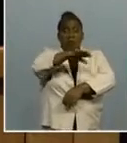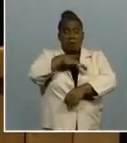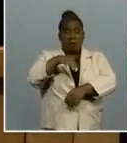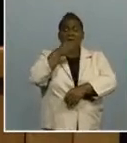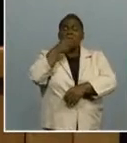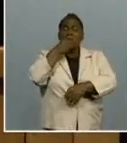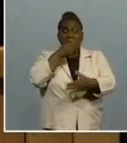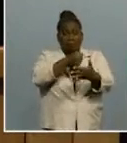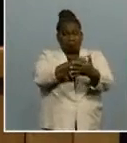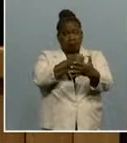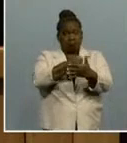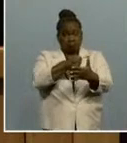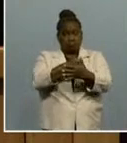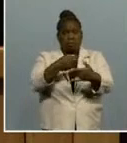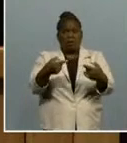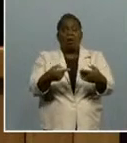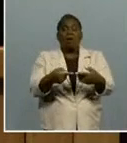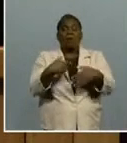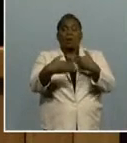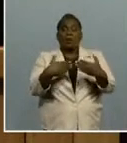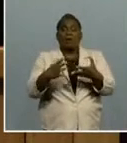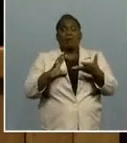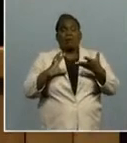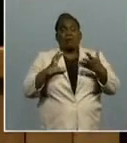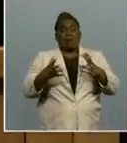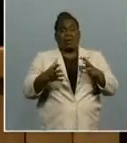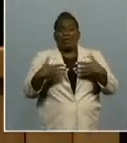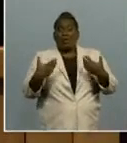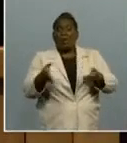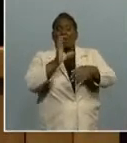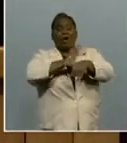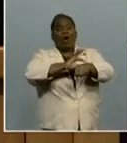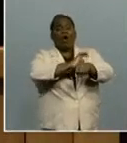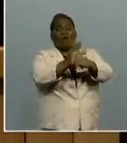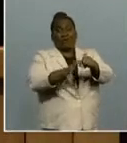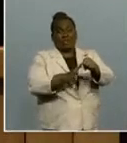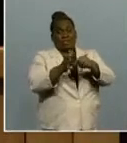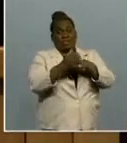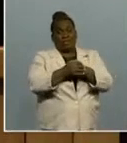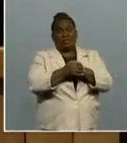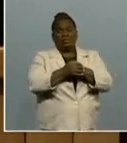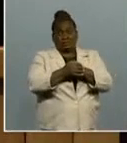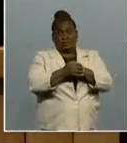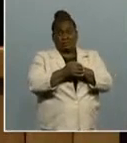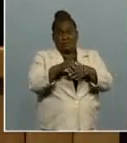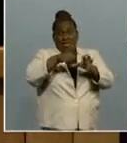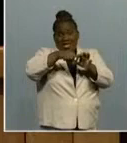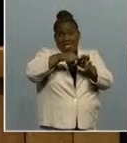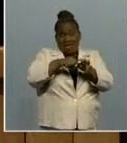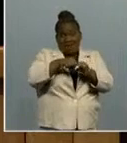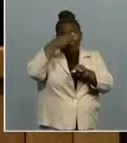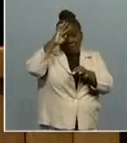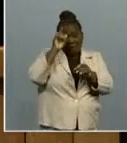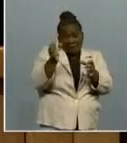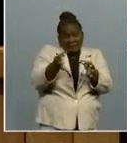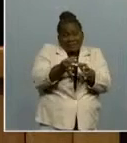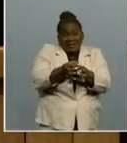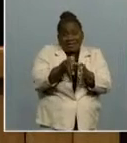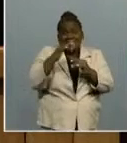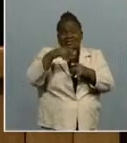enfrentar un problema complejo como el de la pandemia un pequeño país sin recursos